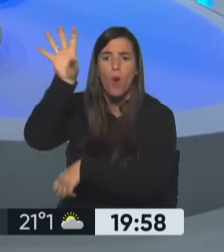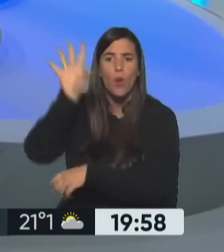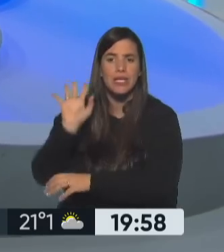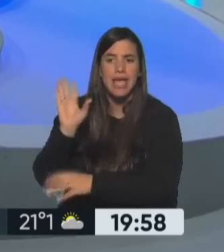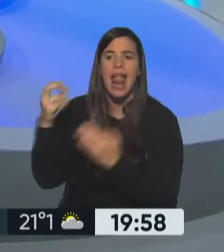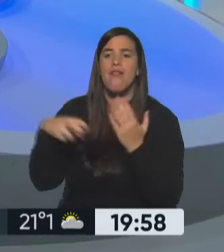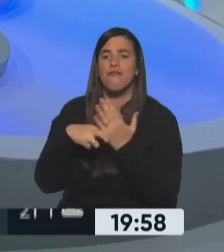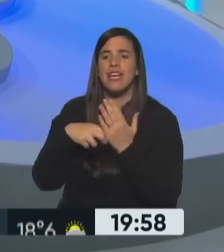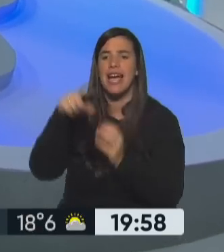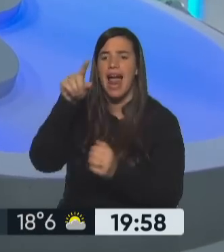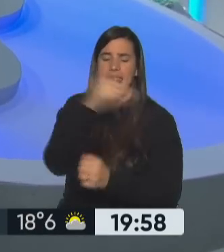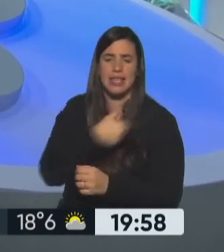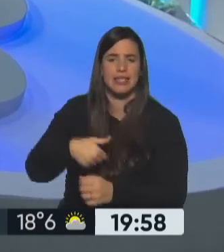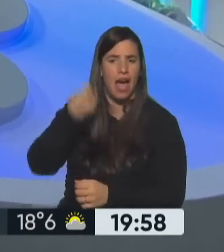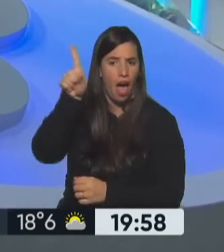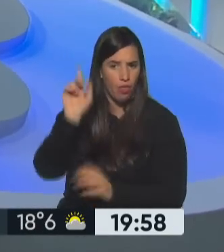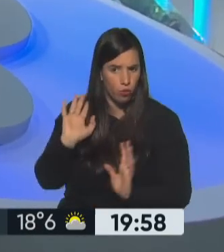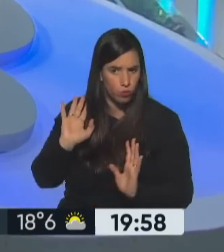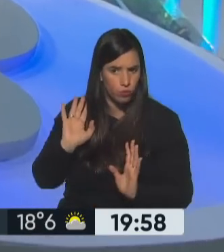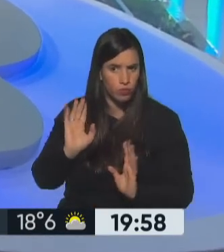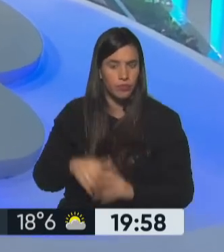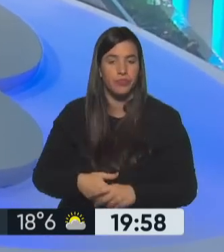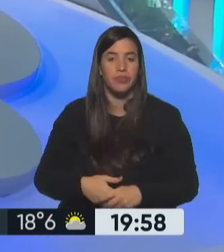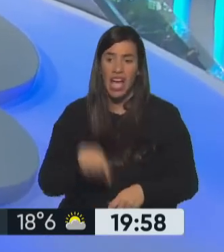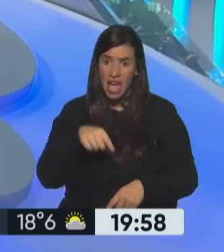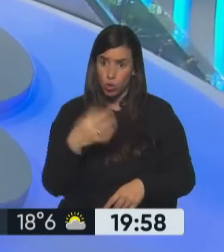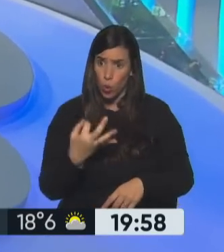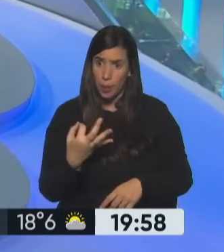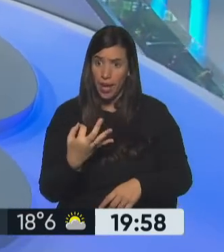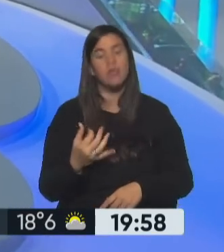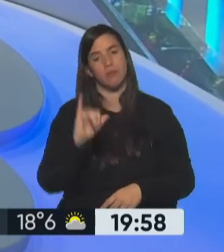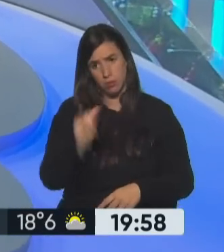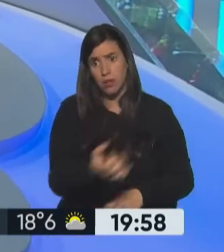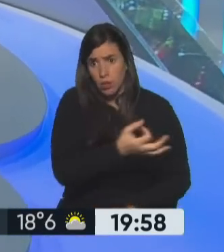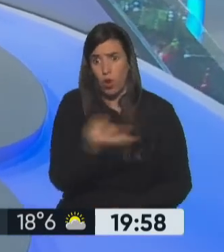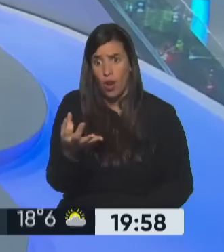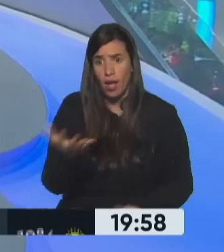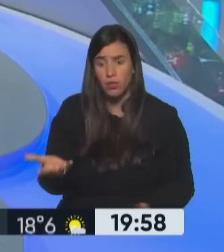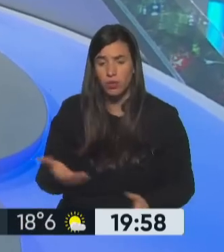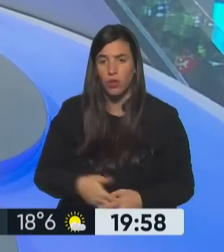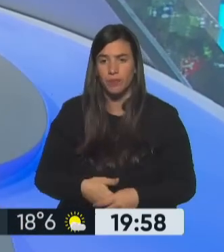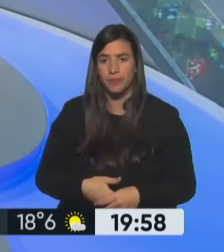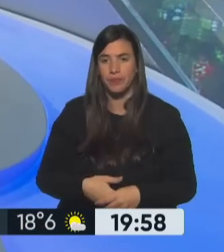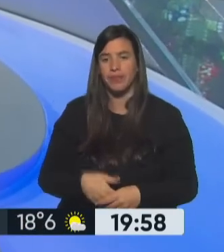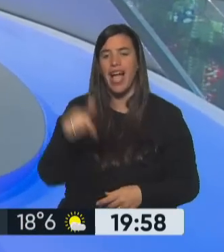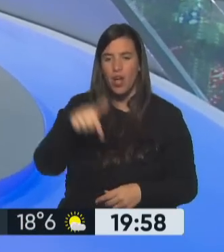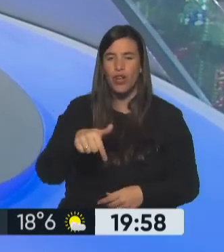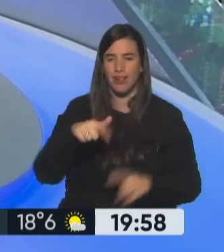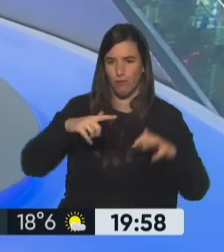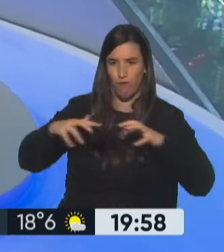correcto, tira la pelota para ahí, no sabemos nada de ¿está Tucumán bien eso? Todavía. Está correcto, está correcto. Ahora, frente a la notoriedad que esto ha